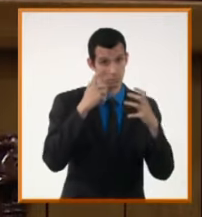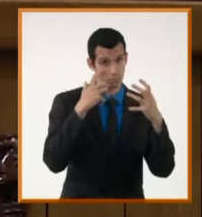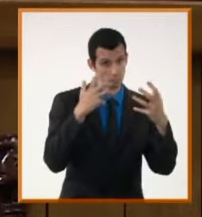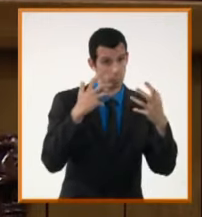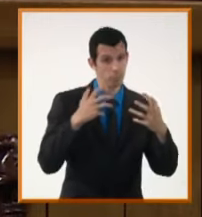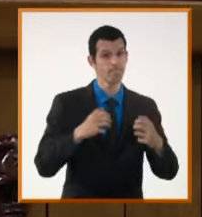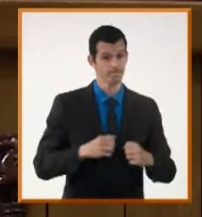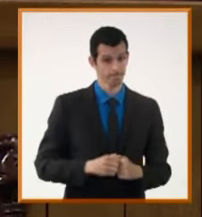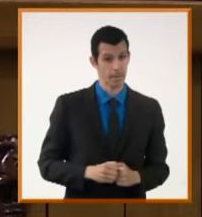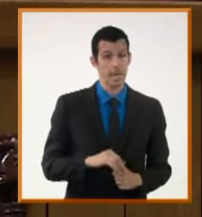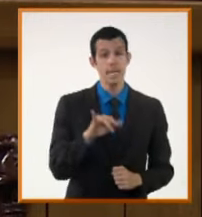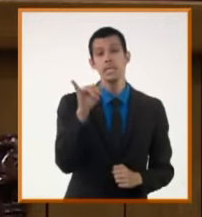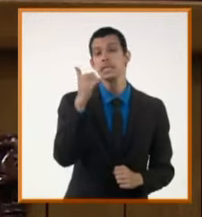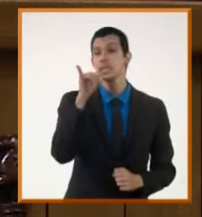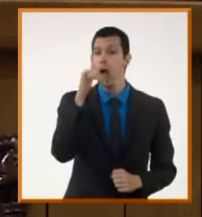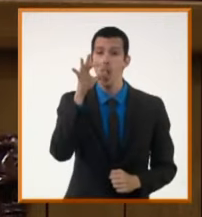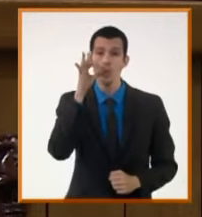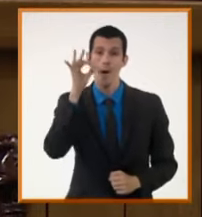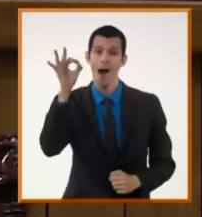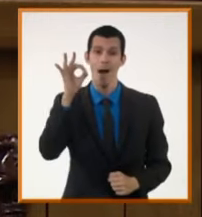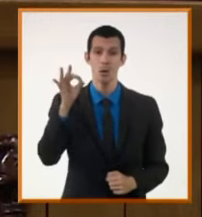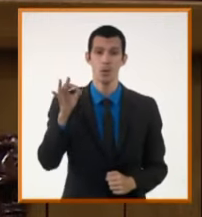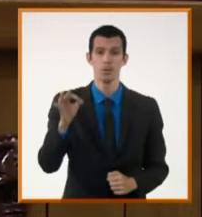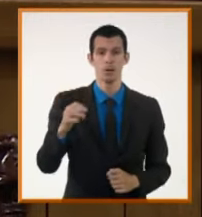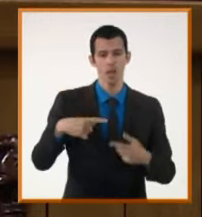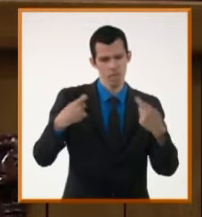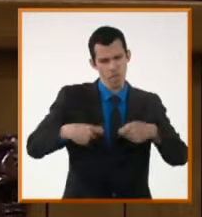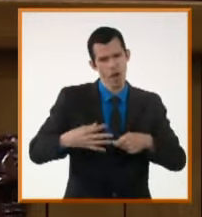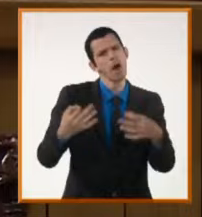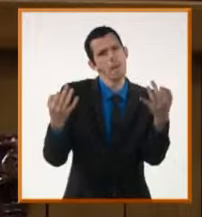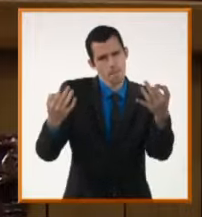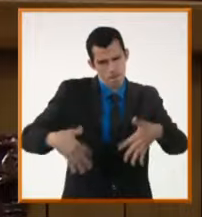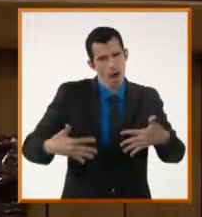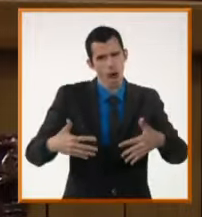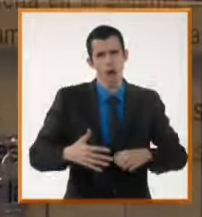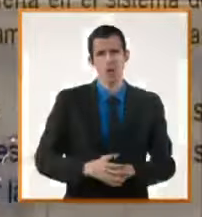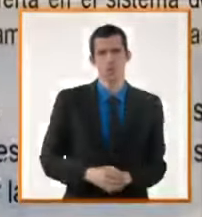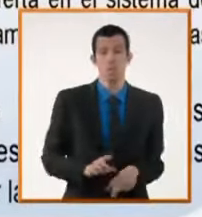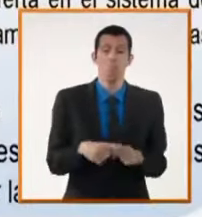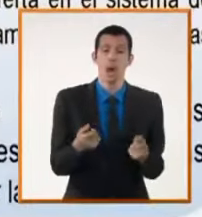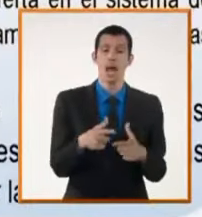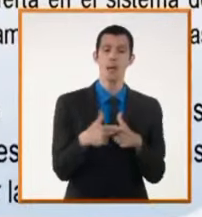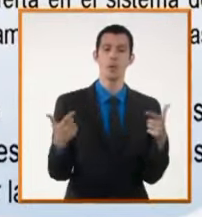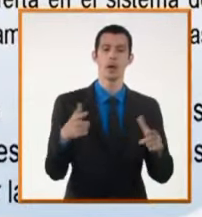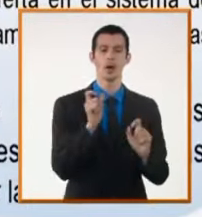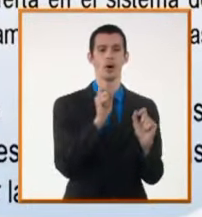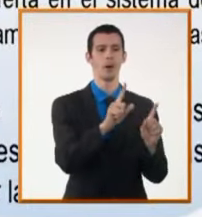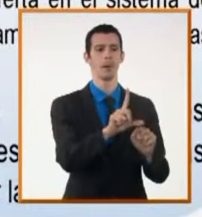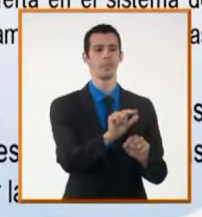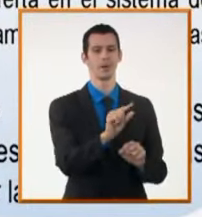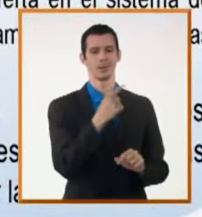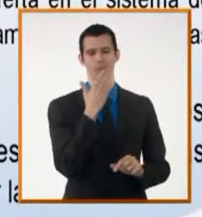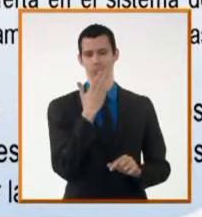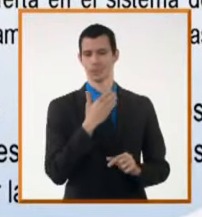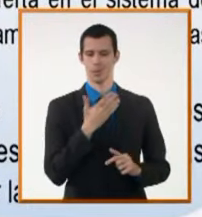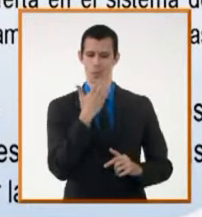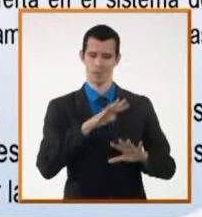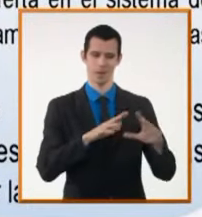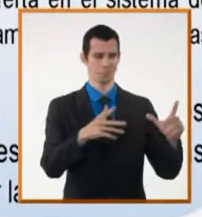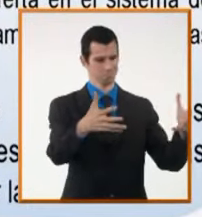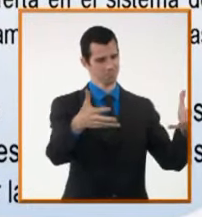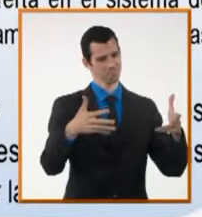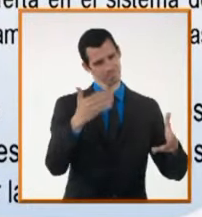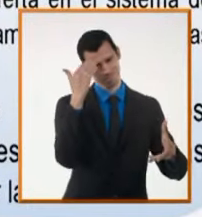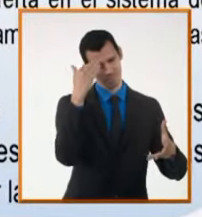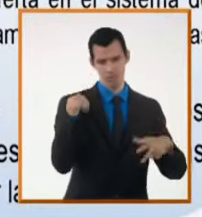del cigarro y los tabacos, que en muchos casos es para revenderlo, y lo haremos también con toda la justeza,